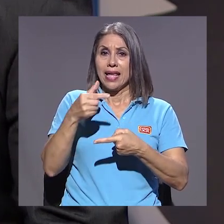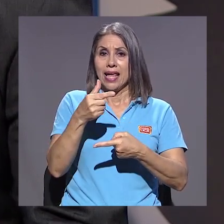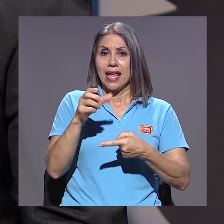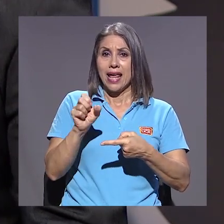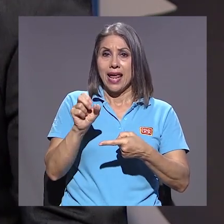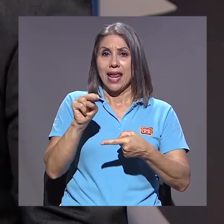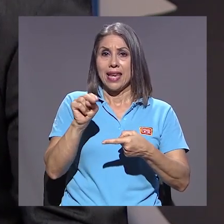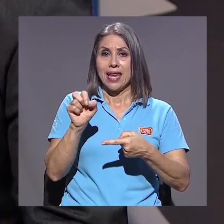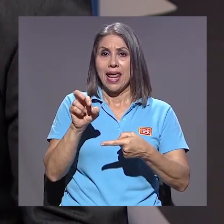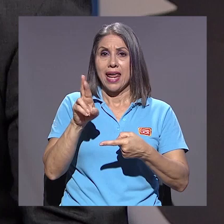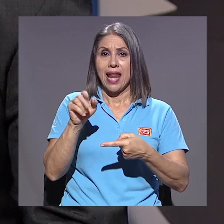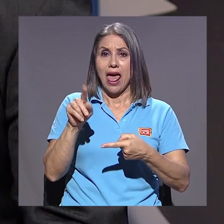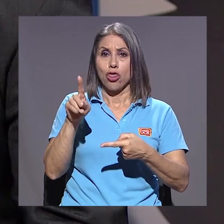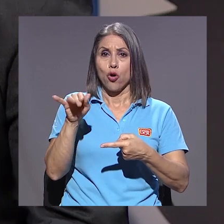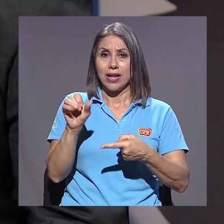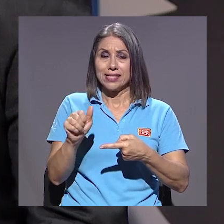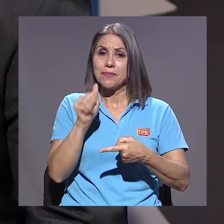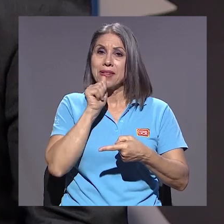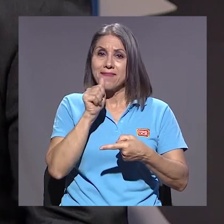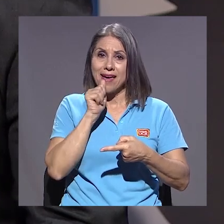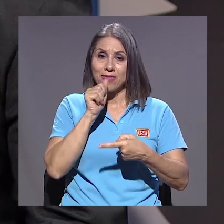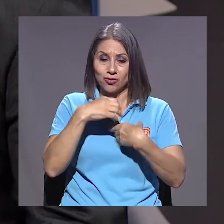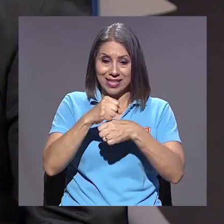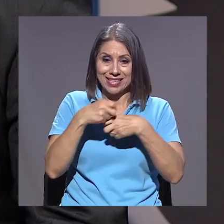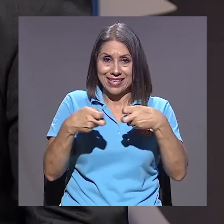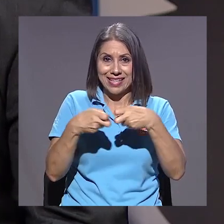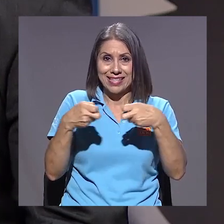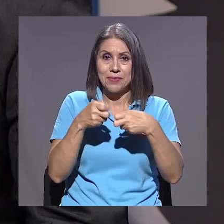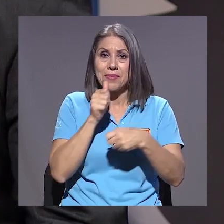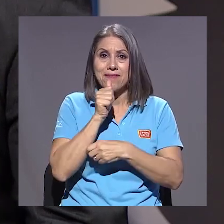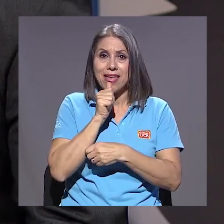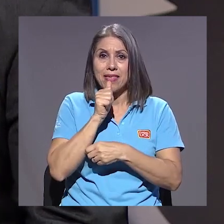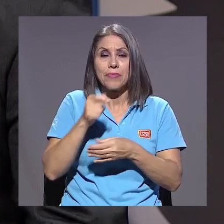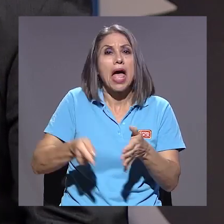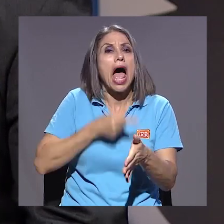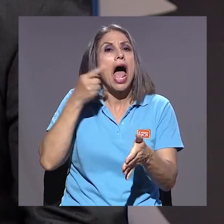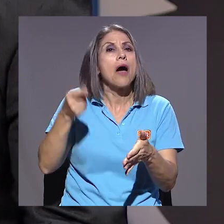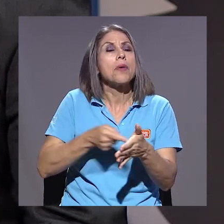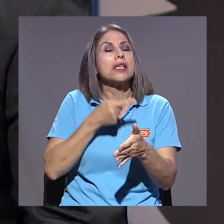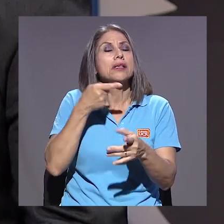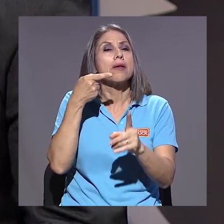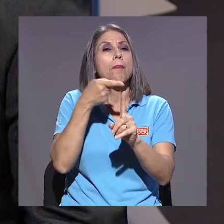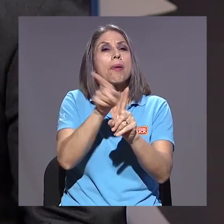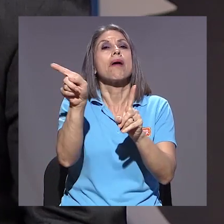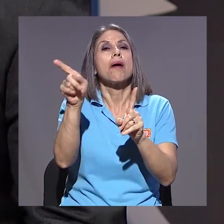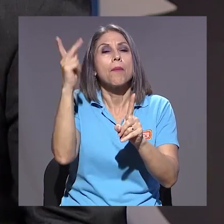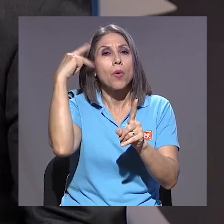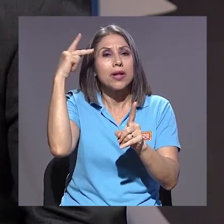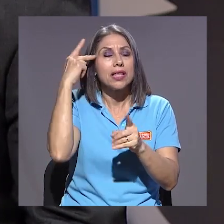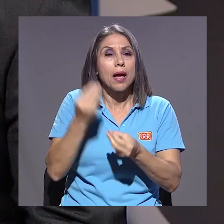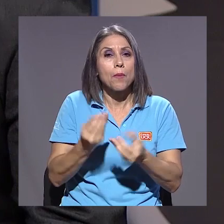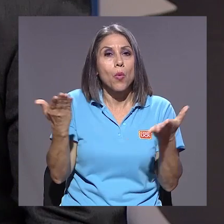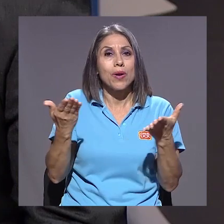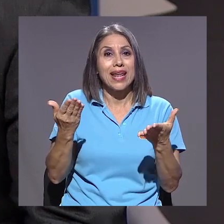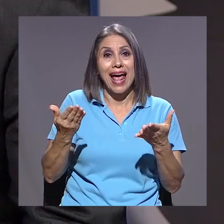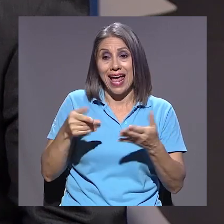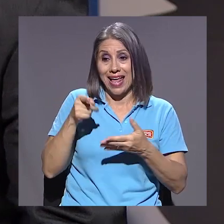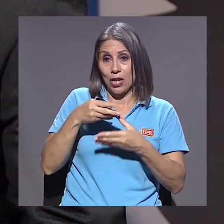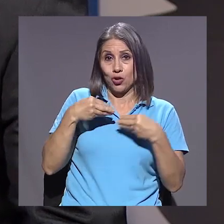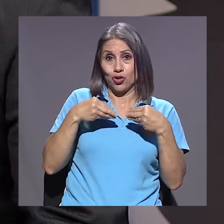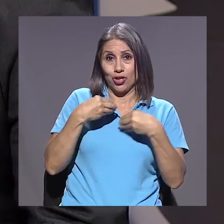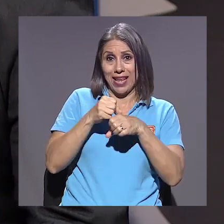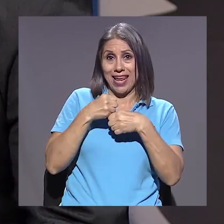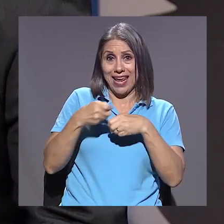privados. Hay veces se pierde el contexto en el cual se da una política pública. Los generadores privados surgen en la década del 90, inicios